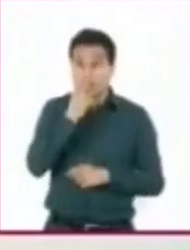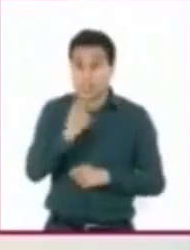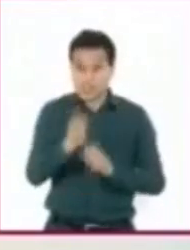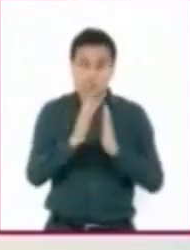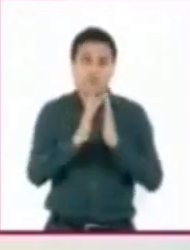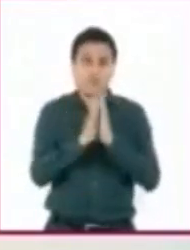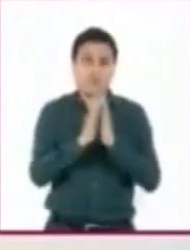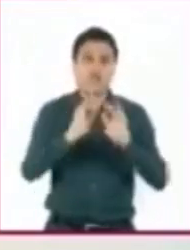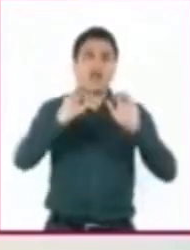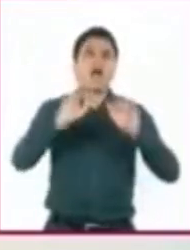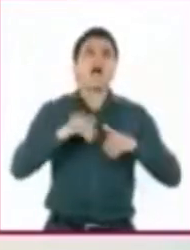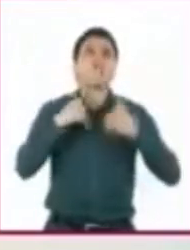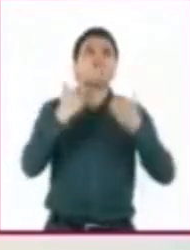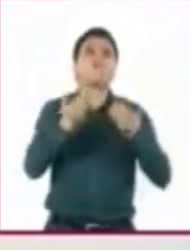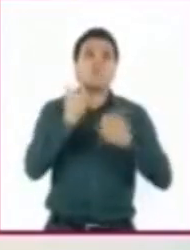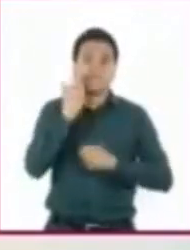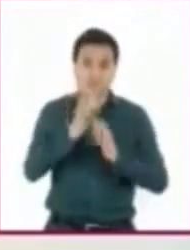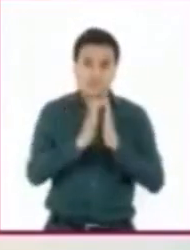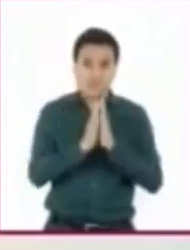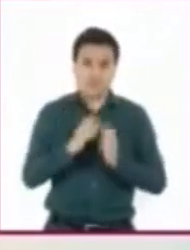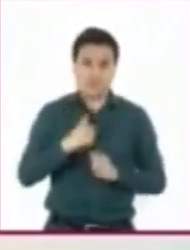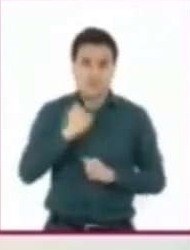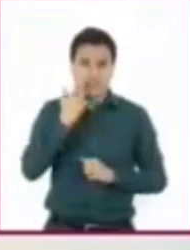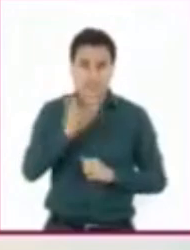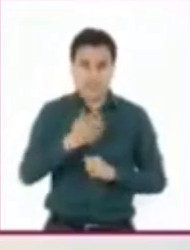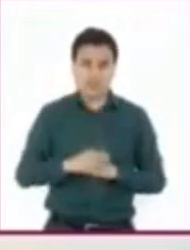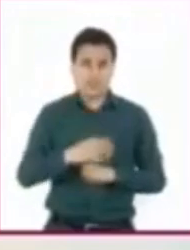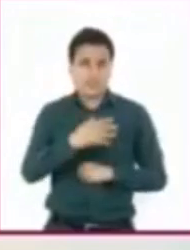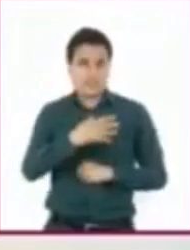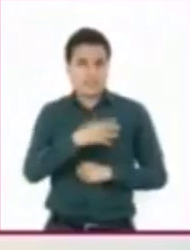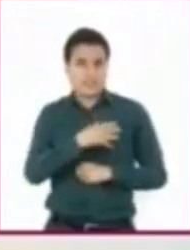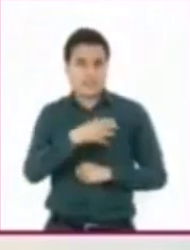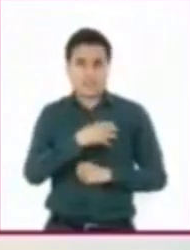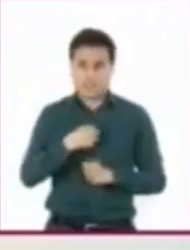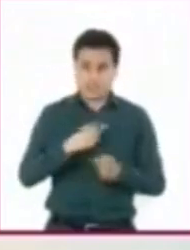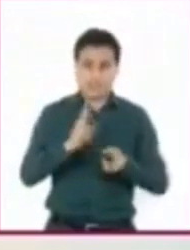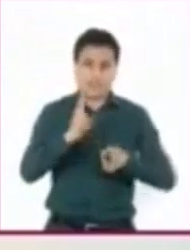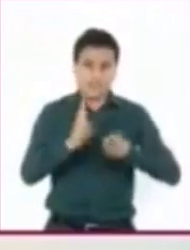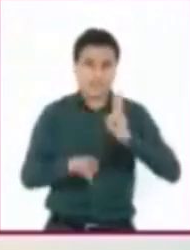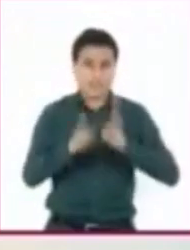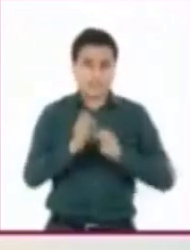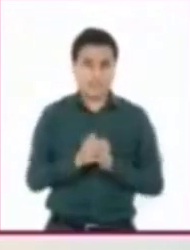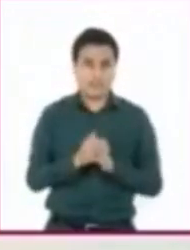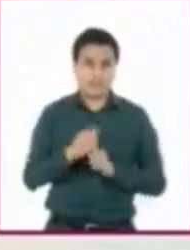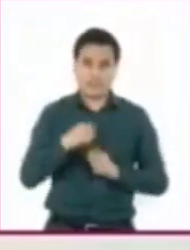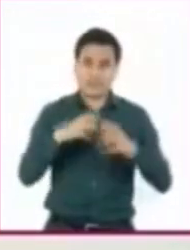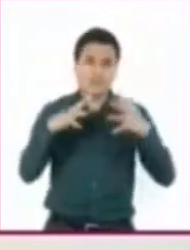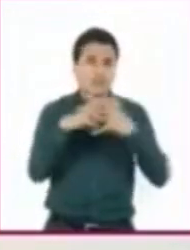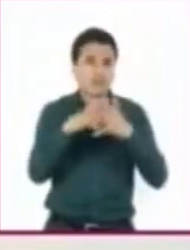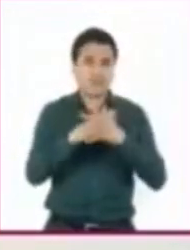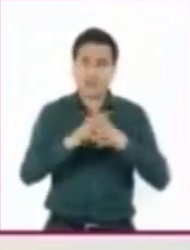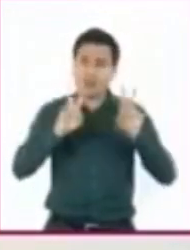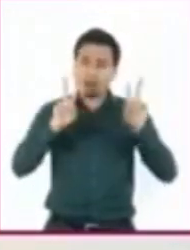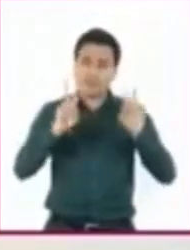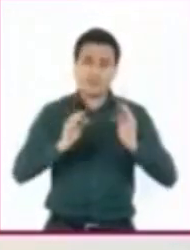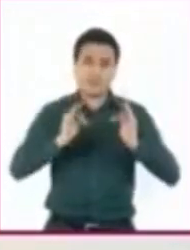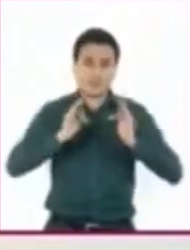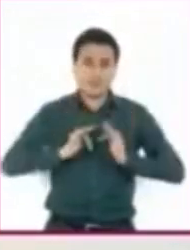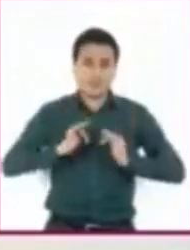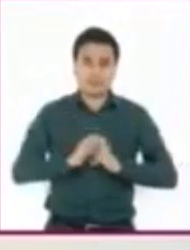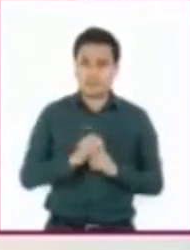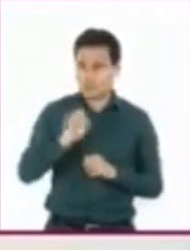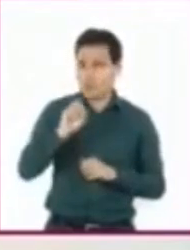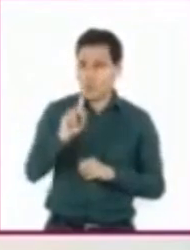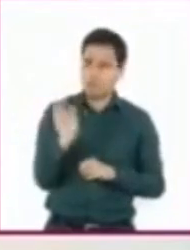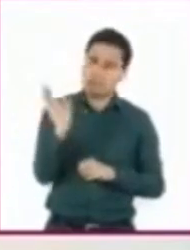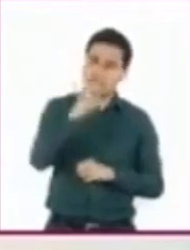de la fortaleza, y que él hablaría a los capitanes de aquella gente y les haría que cesase la guerra. Y yo le hice sacar,